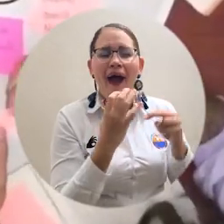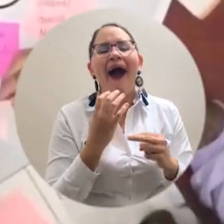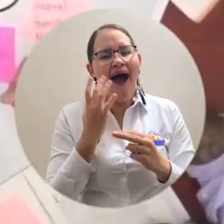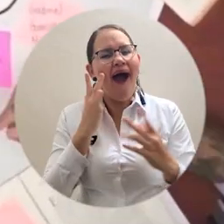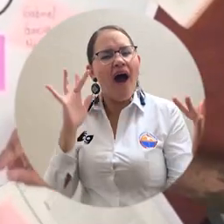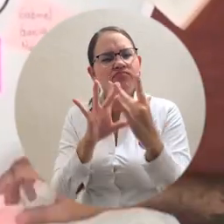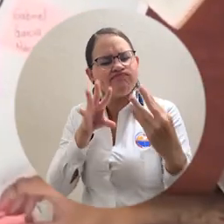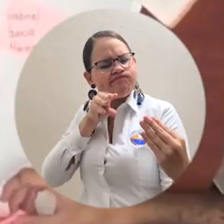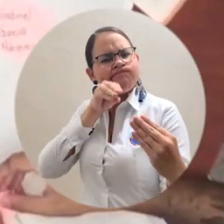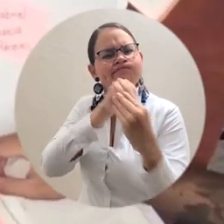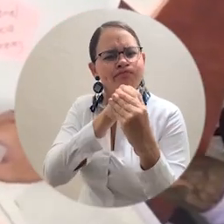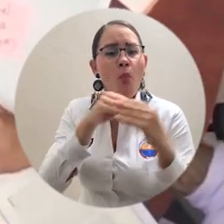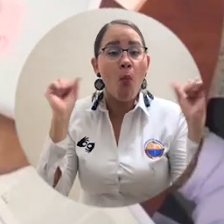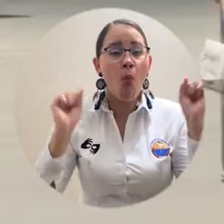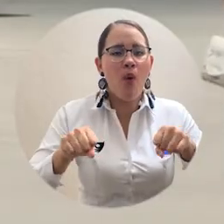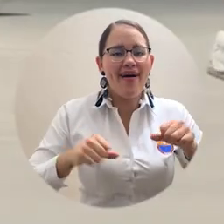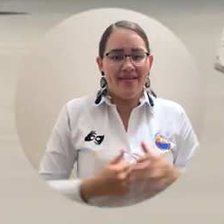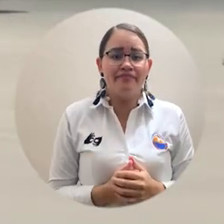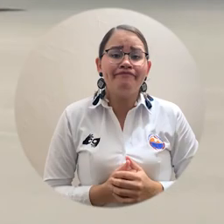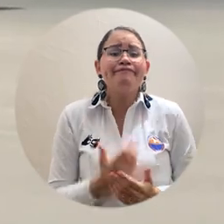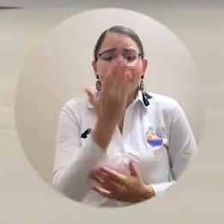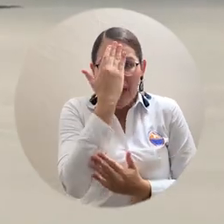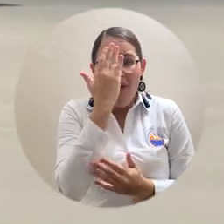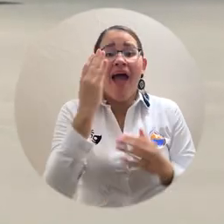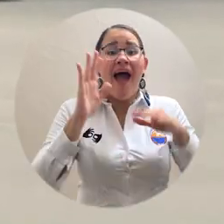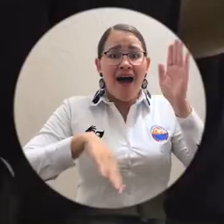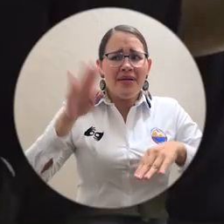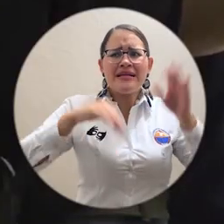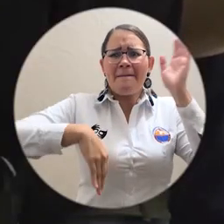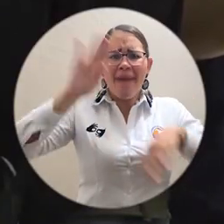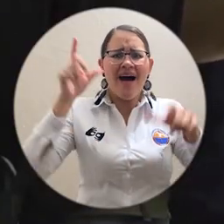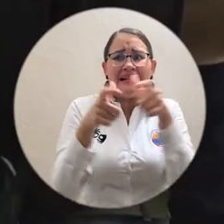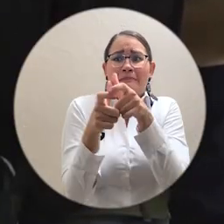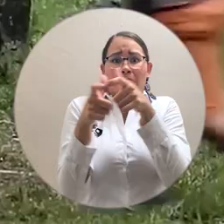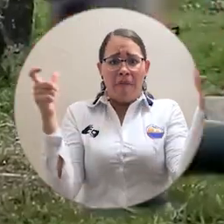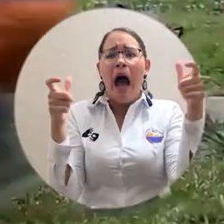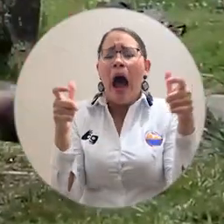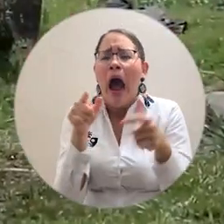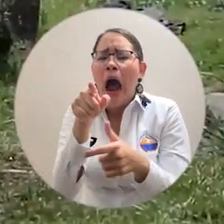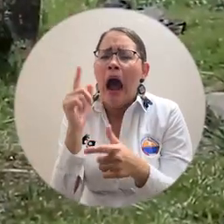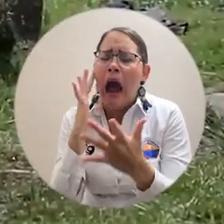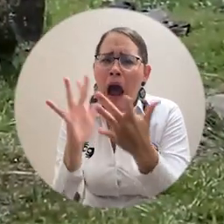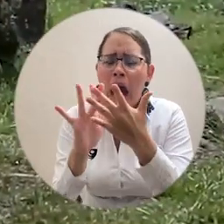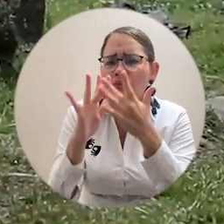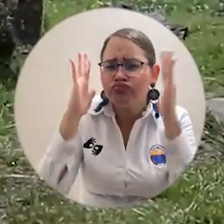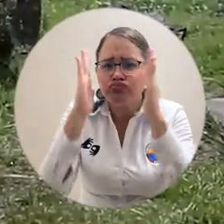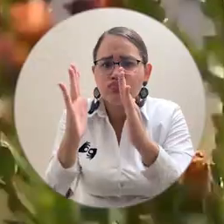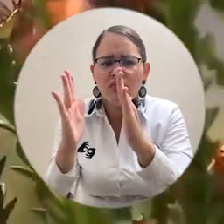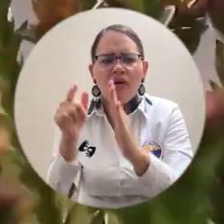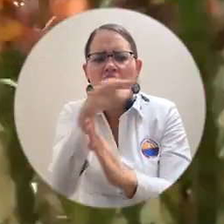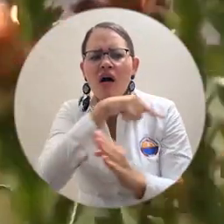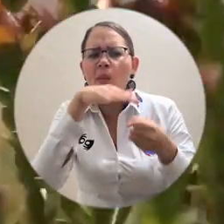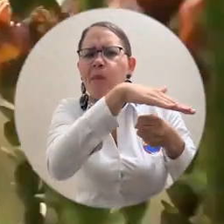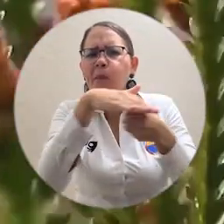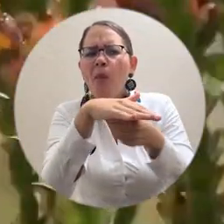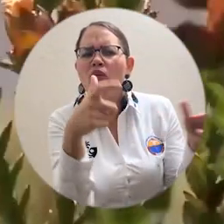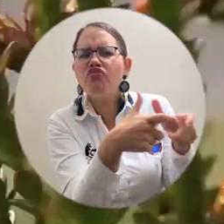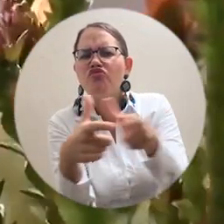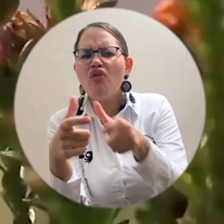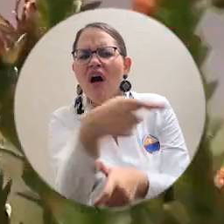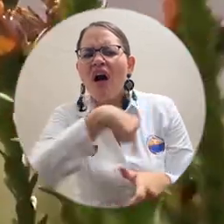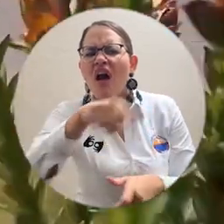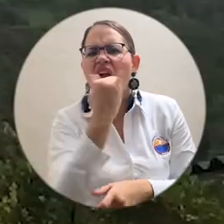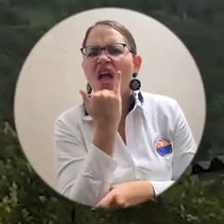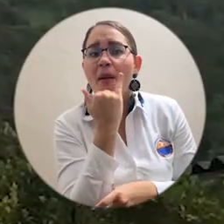nivel educativo. Muchas veces nos concentramos en resolver los problemas de las grandes urbes y desmeritamos lo que sucede en